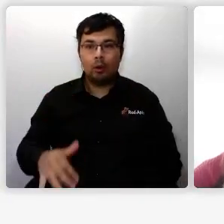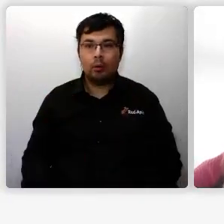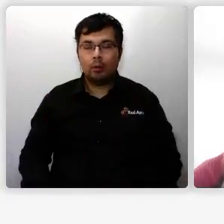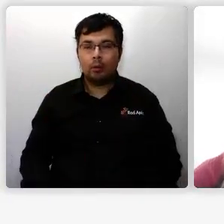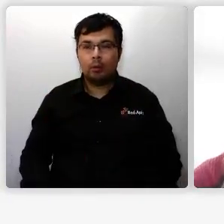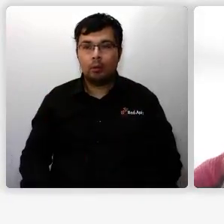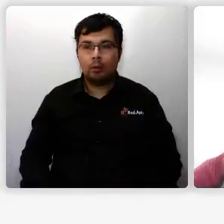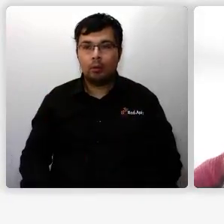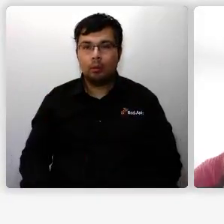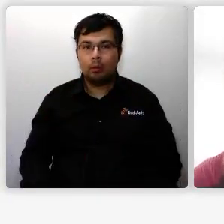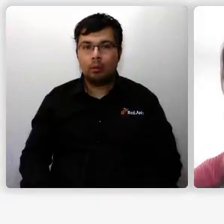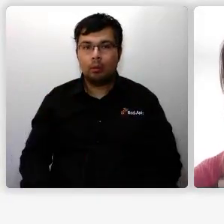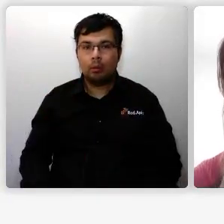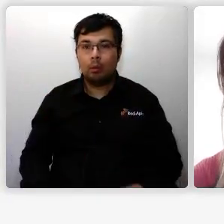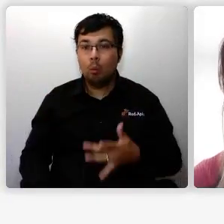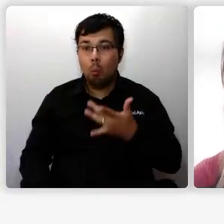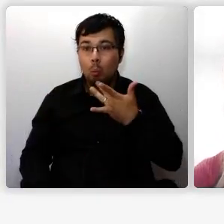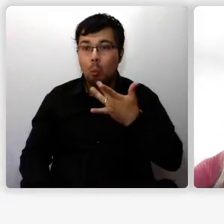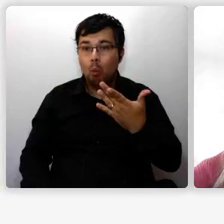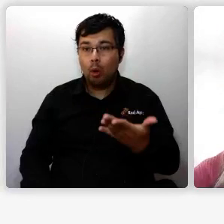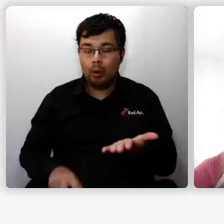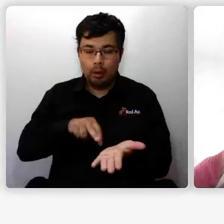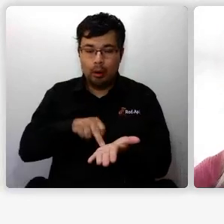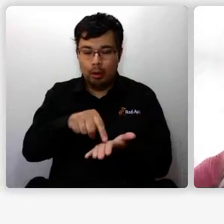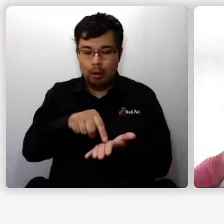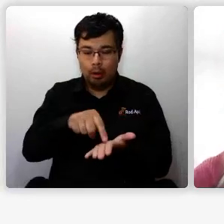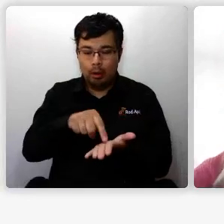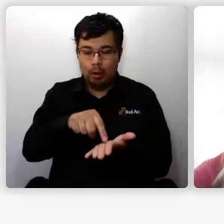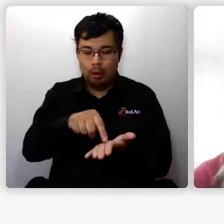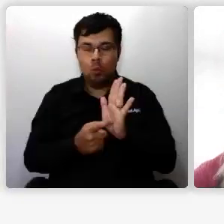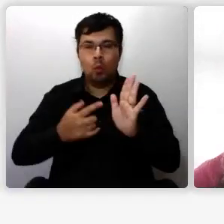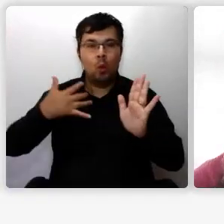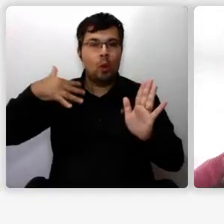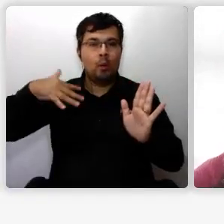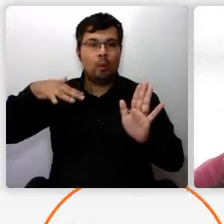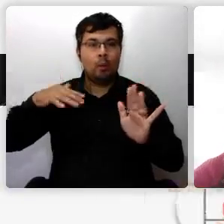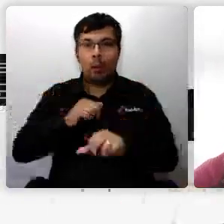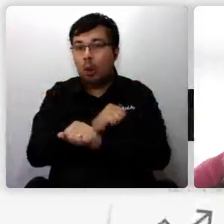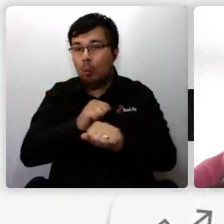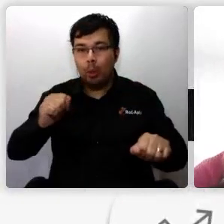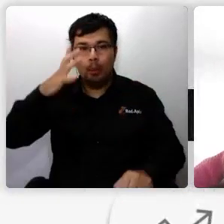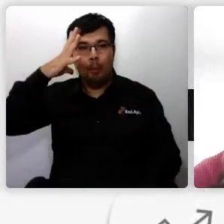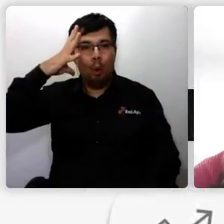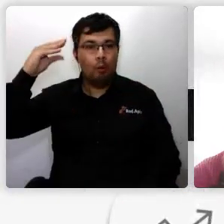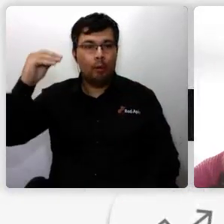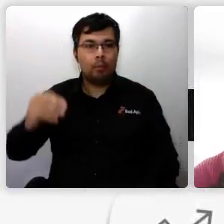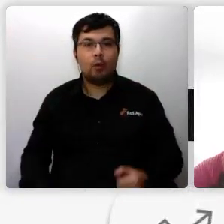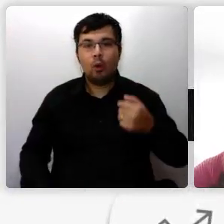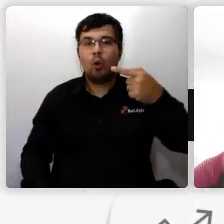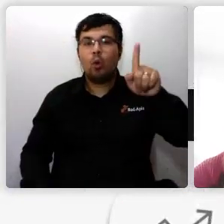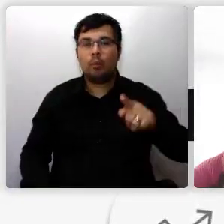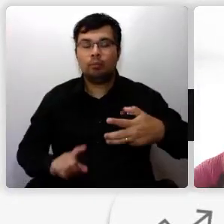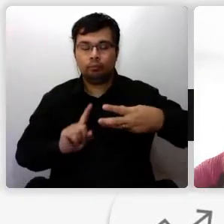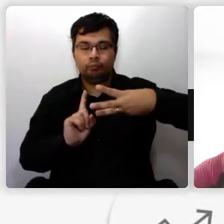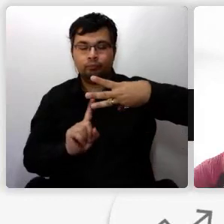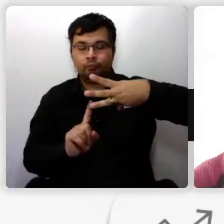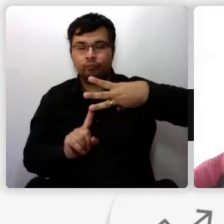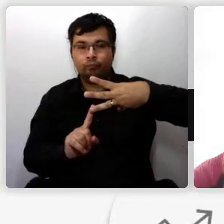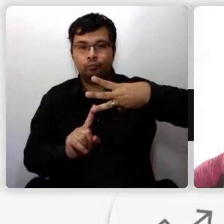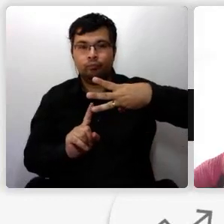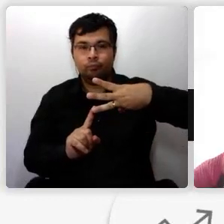el paso, ya les decía, puntos clave que no podemos olvidar. Paso número 3, y que tiene